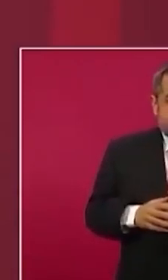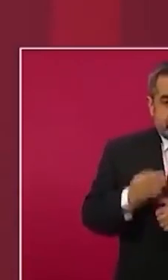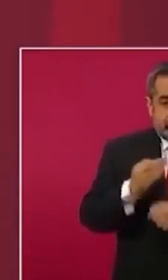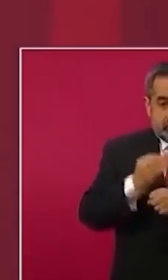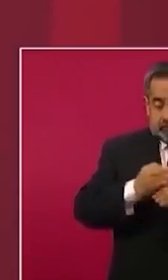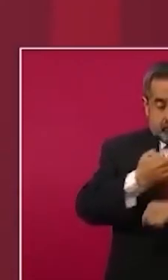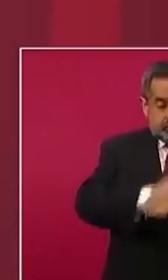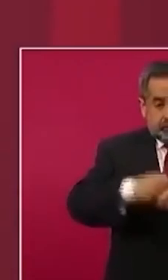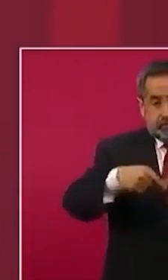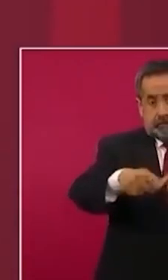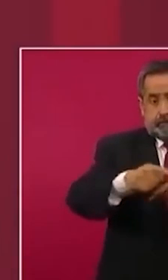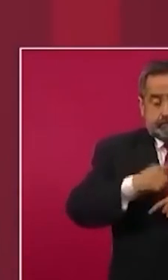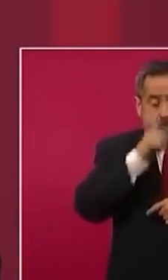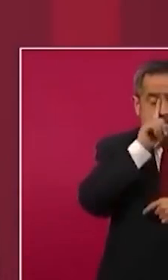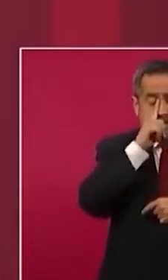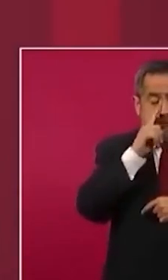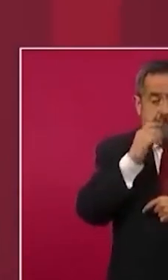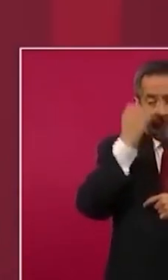prueba más tarde,